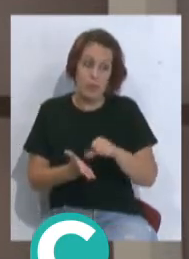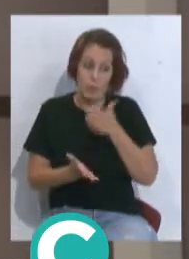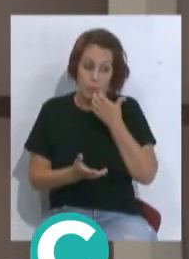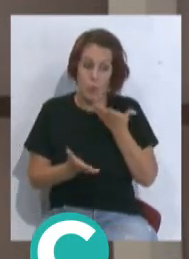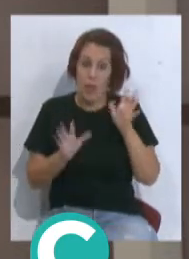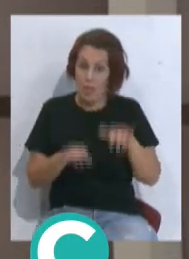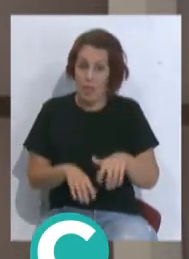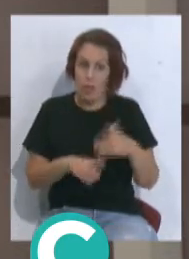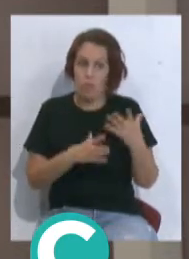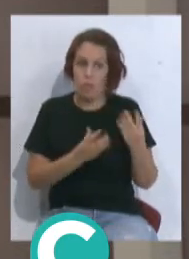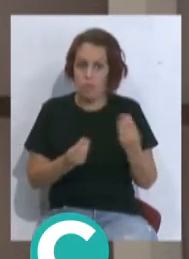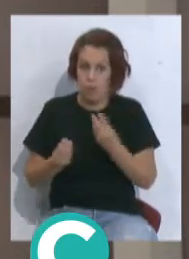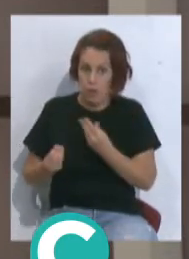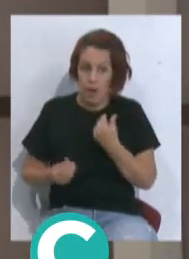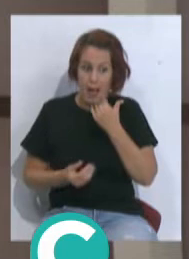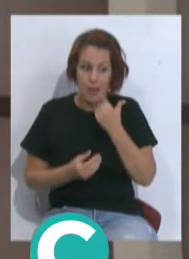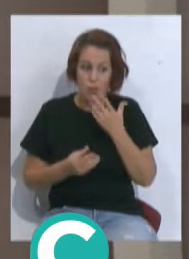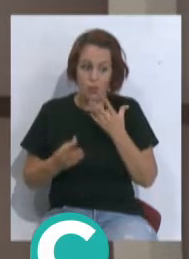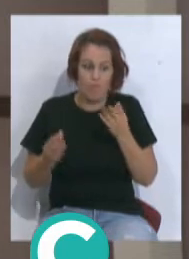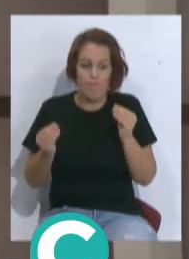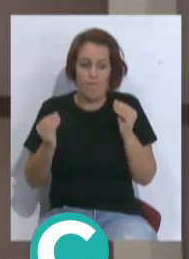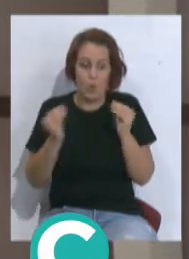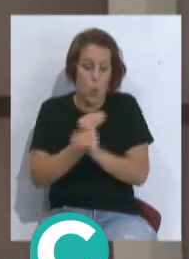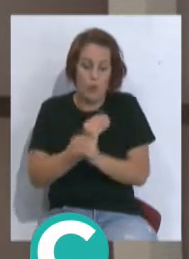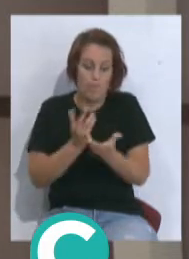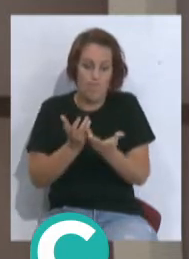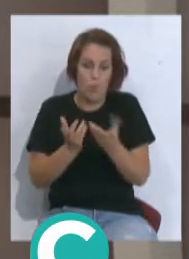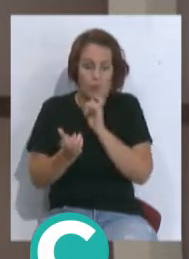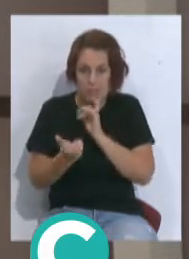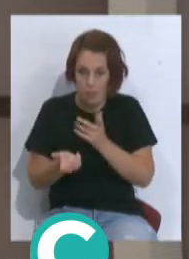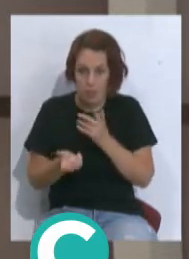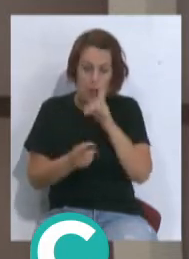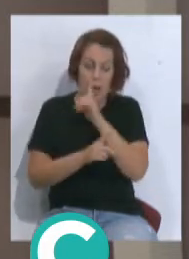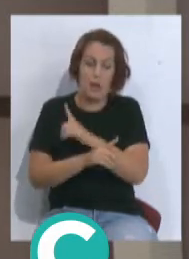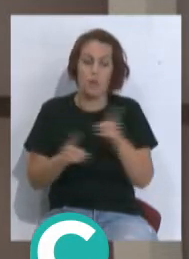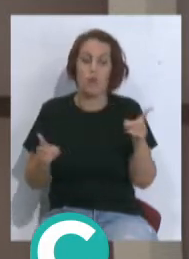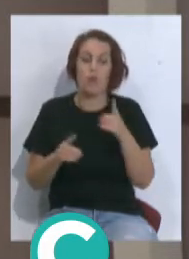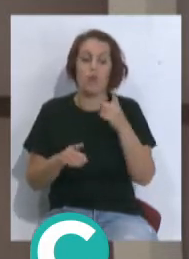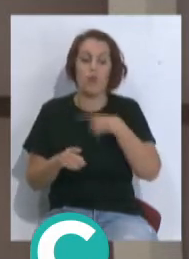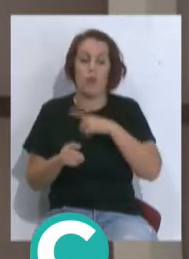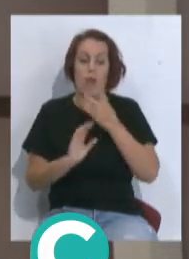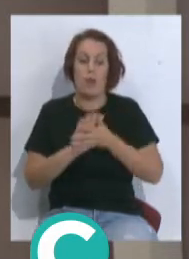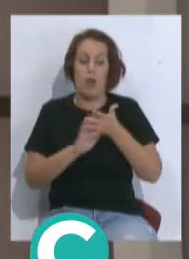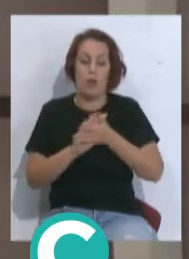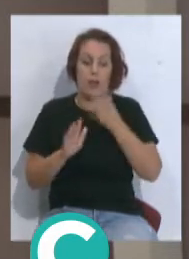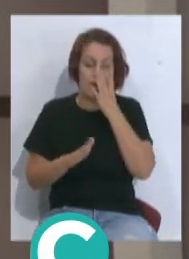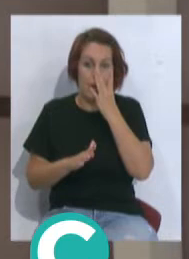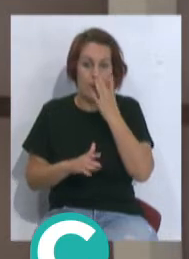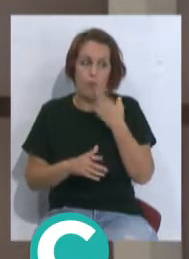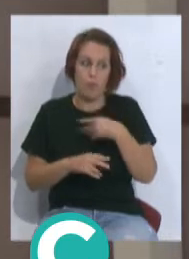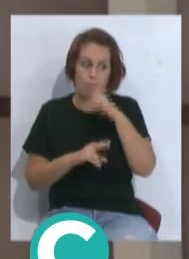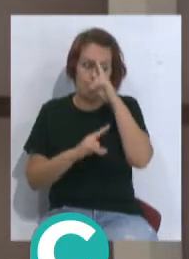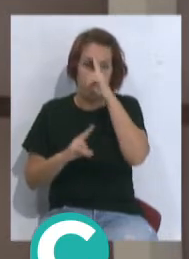donde hay tanto, que algo no coincida. De hecho, durante todo el año hemos hablado con carnaval, de que es carnaval, pero con todo